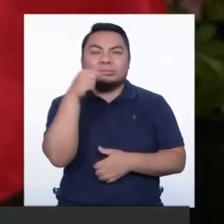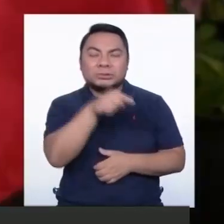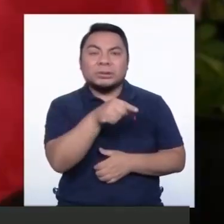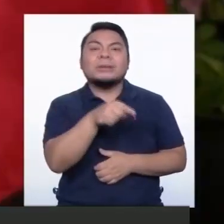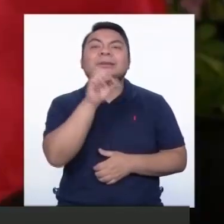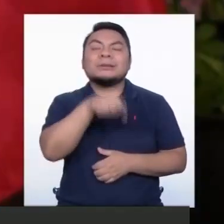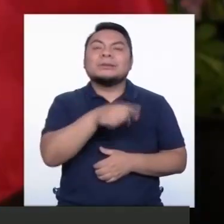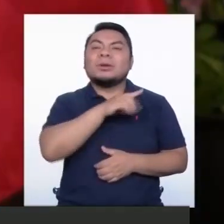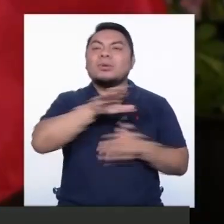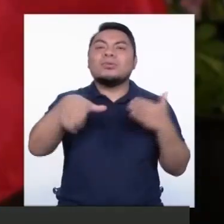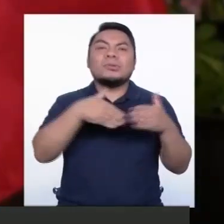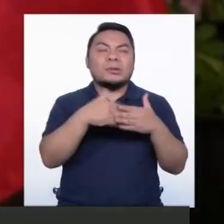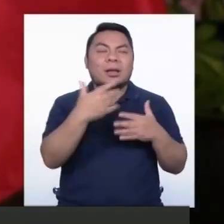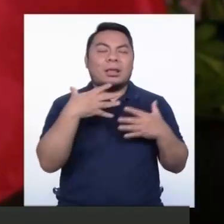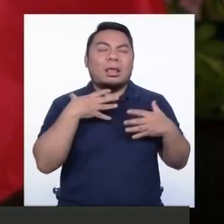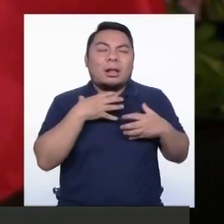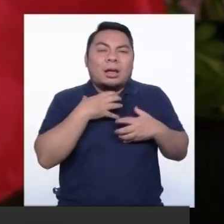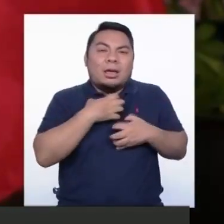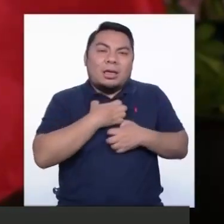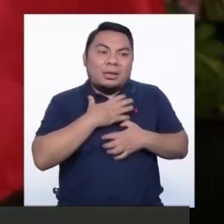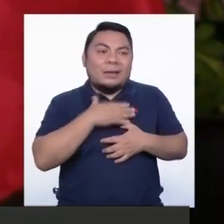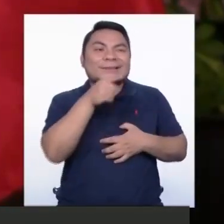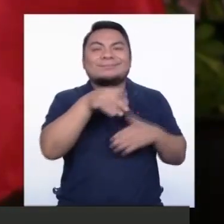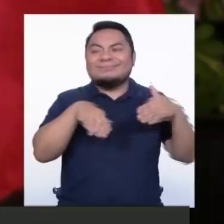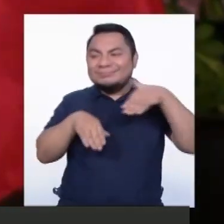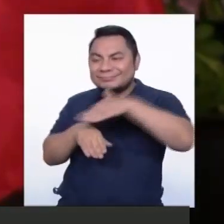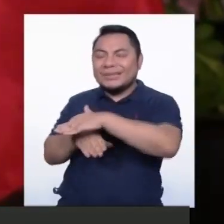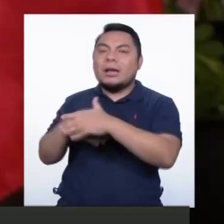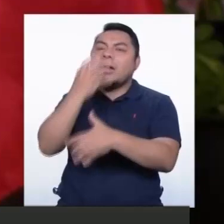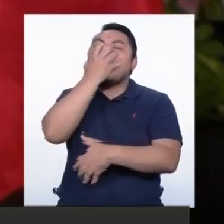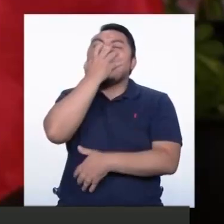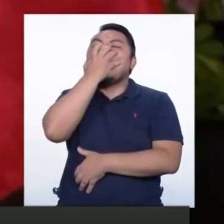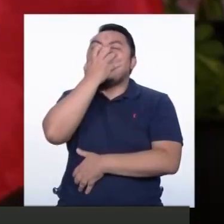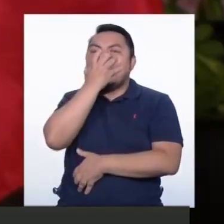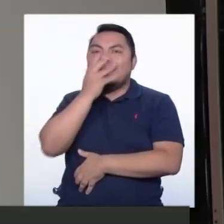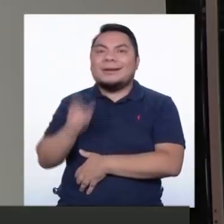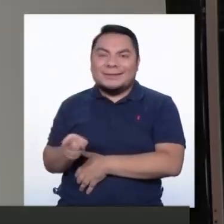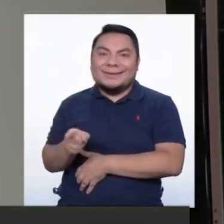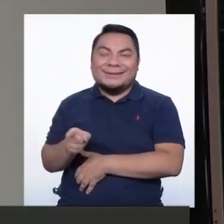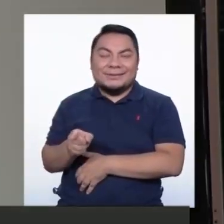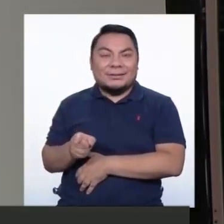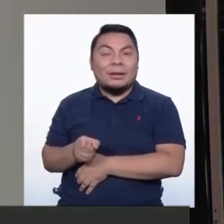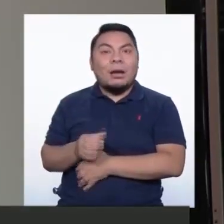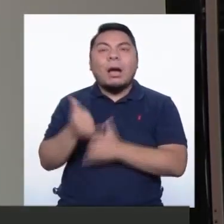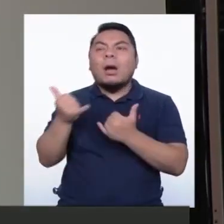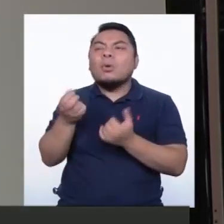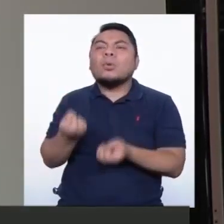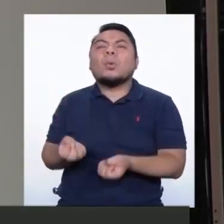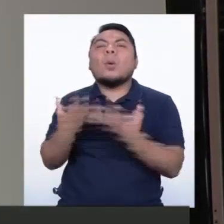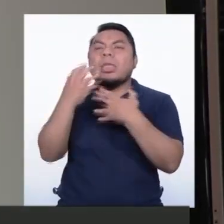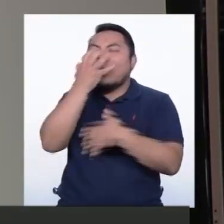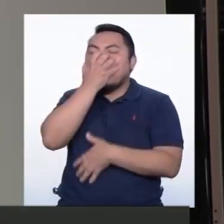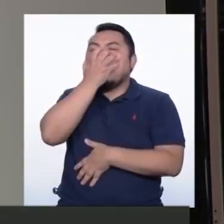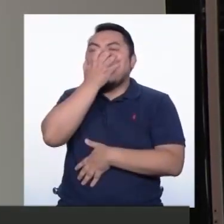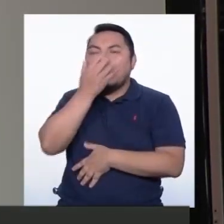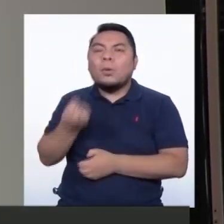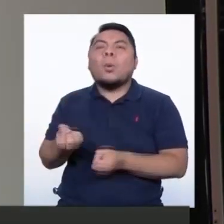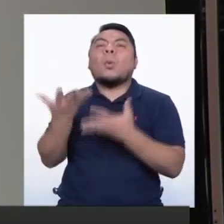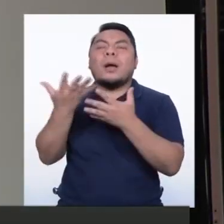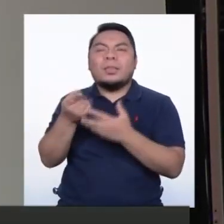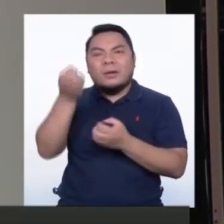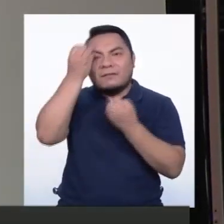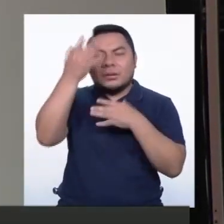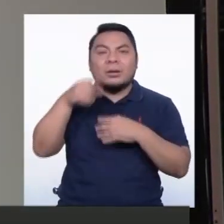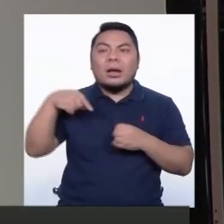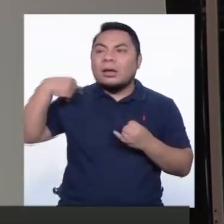a la unidad de cuidados intensivos. De igual manera, nosotros teníamos que el crecimiento